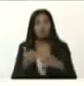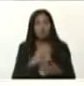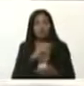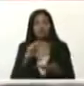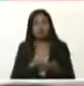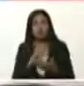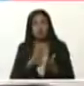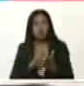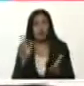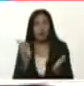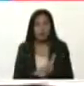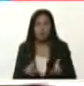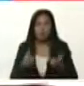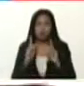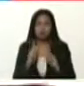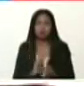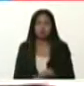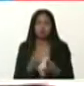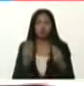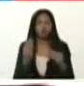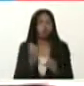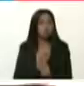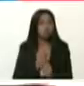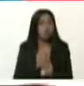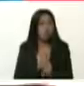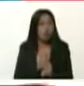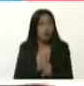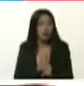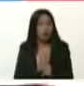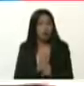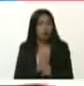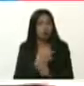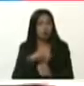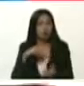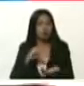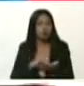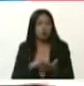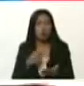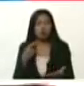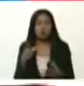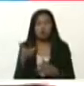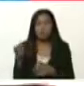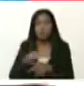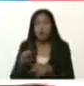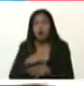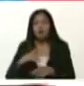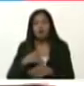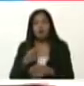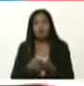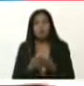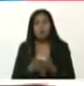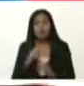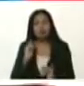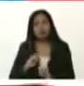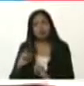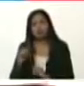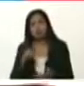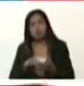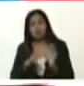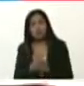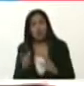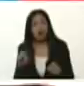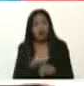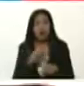que ya ha aprobado, que es mucho trabajo, que nos toca parir recursos. Para eso es la revolución,